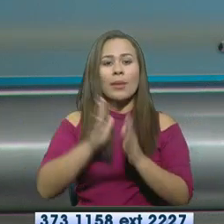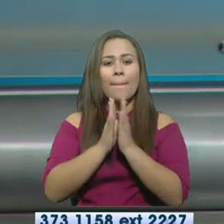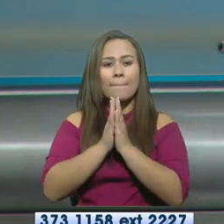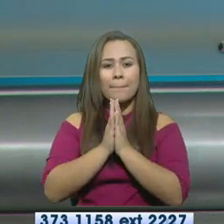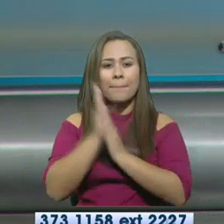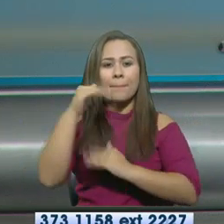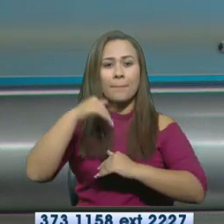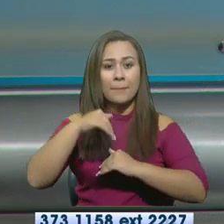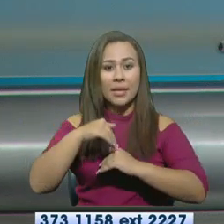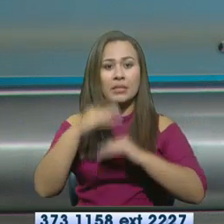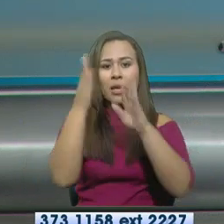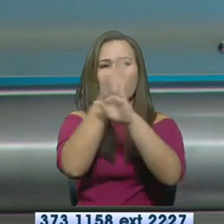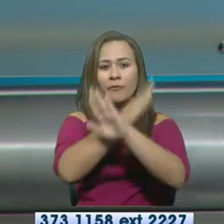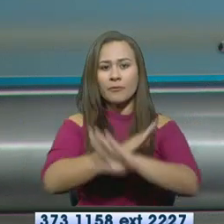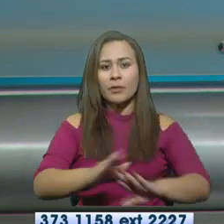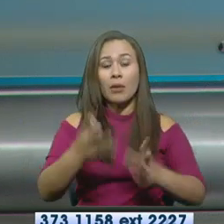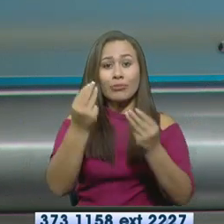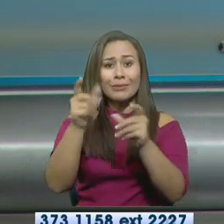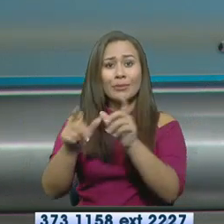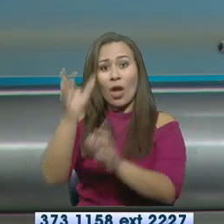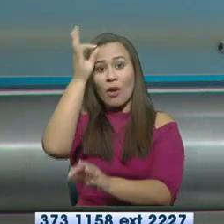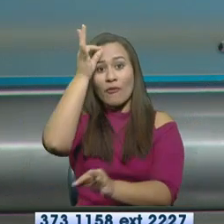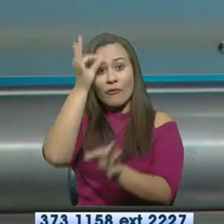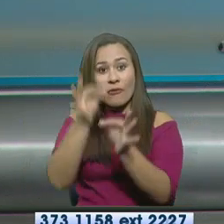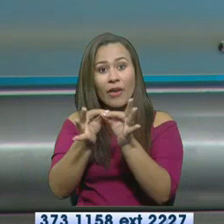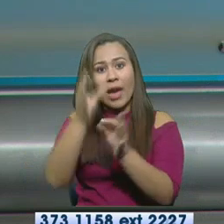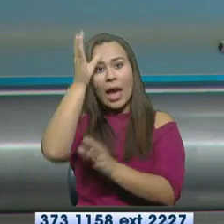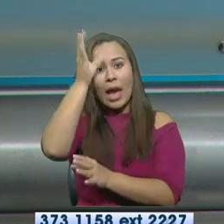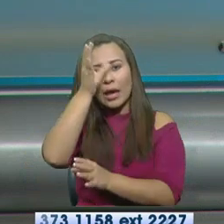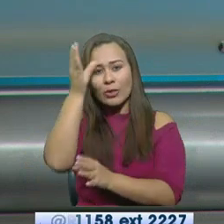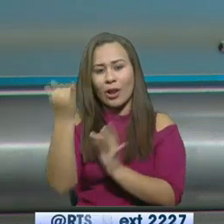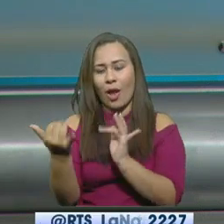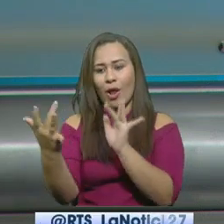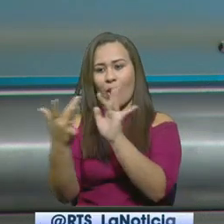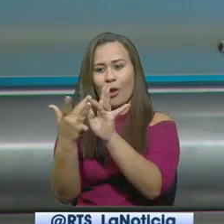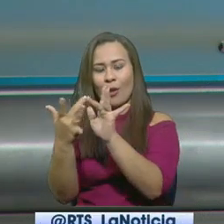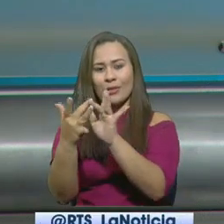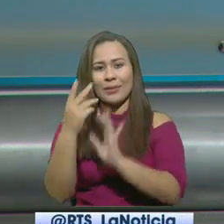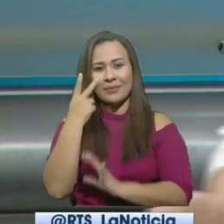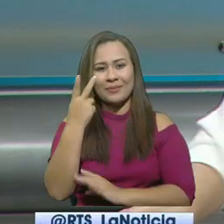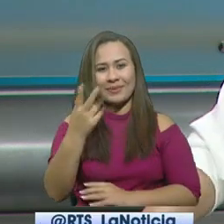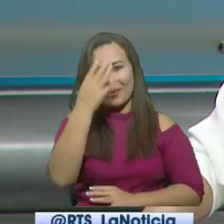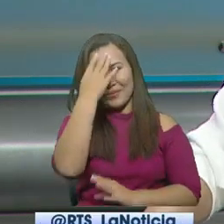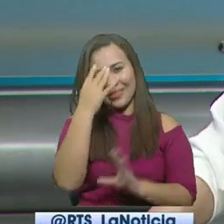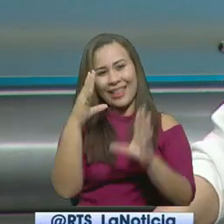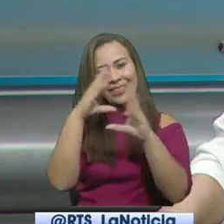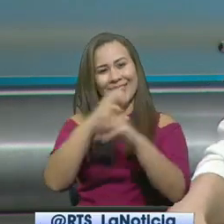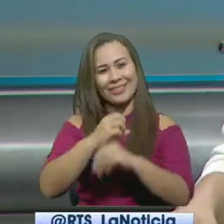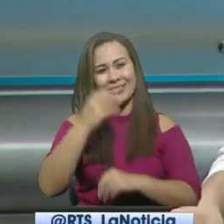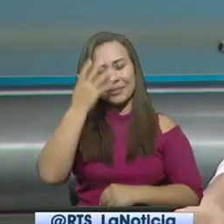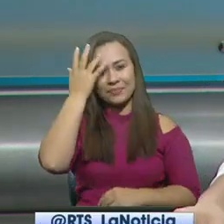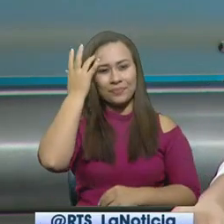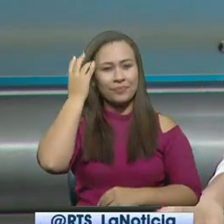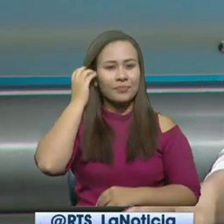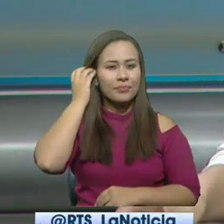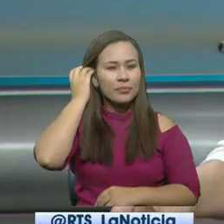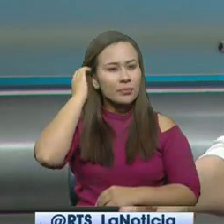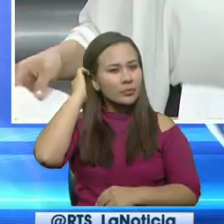detalles de esta muestra de fe, nos enlazamos con nuestra compañera Patricia Aldaz. Pati, buenas noches, adelante, te escuchamos.